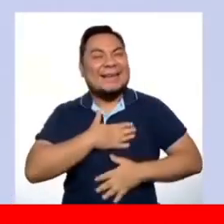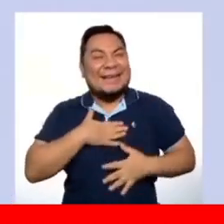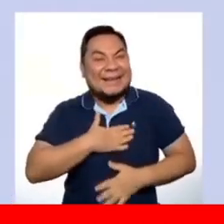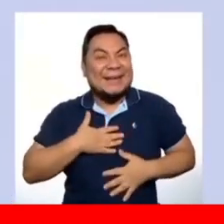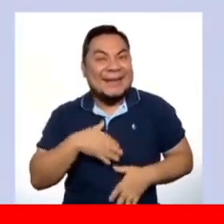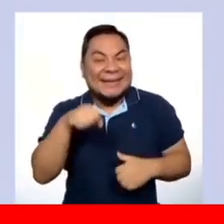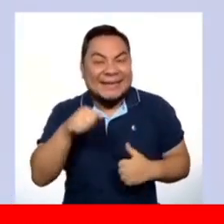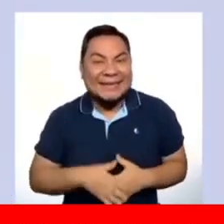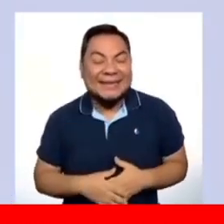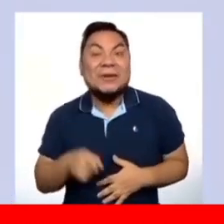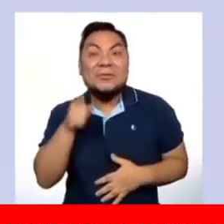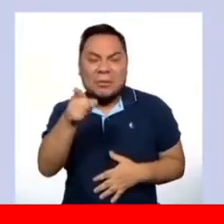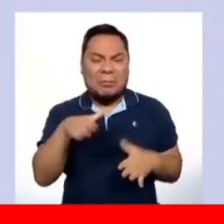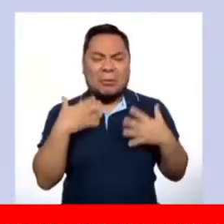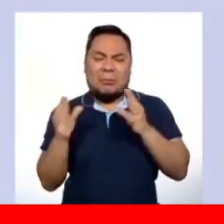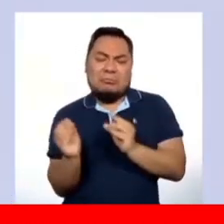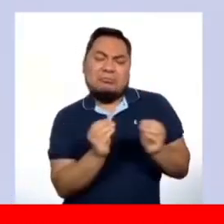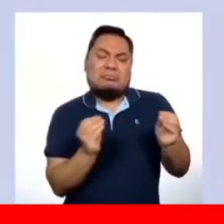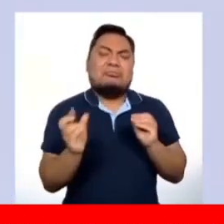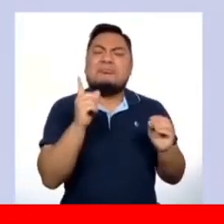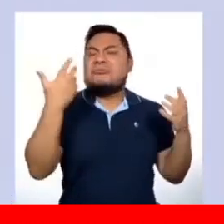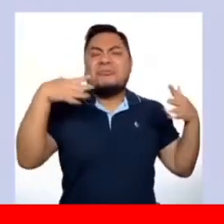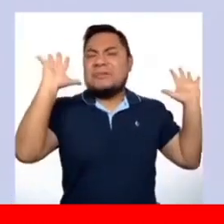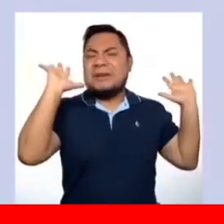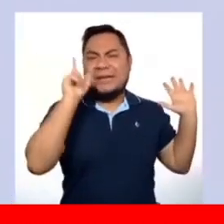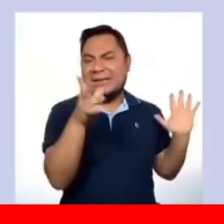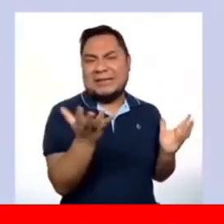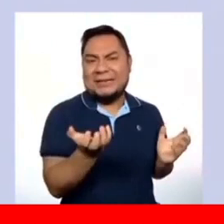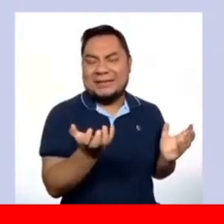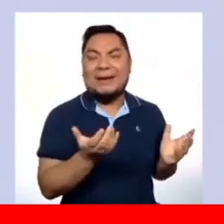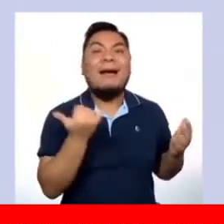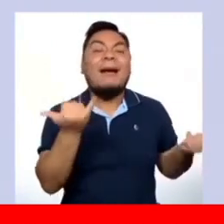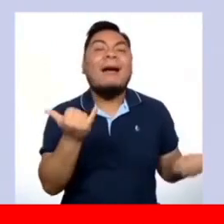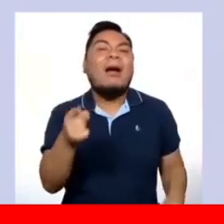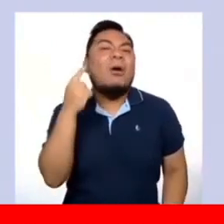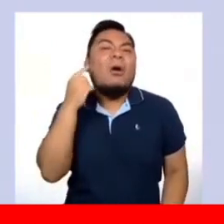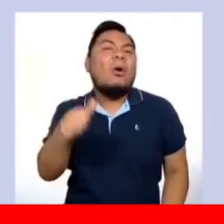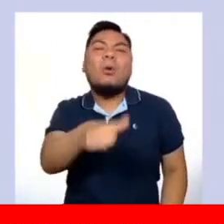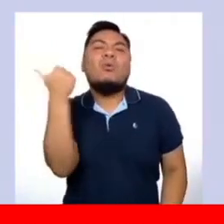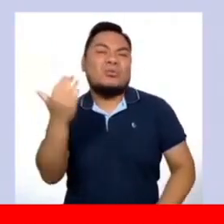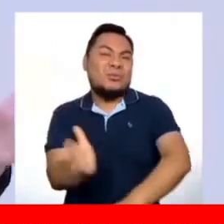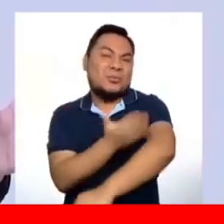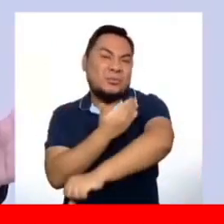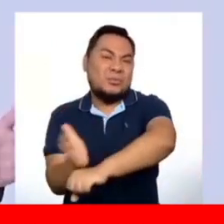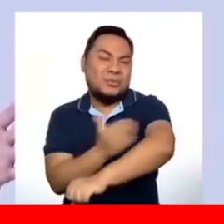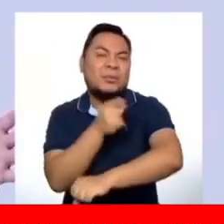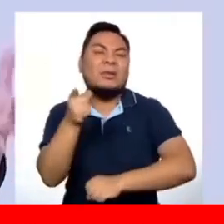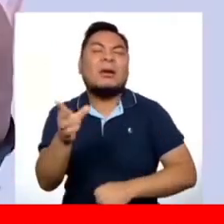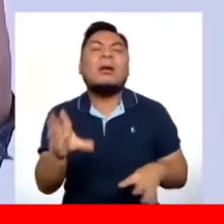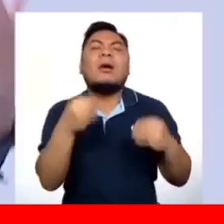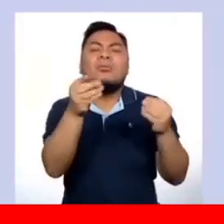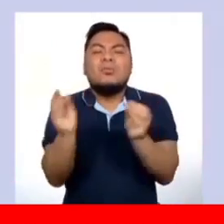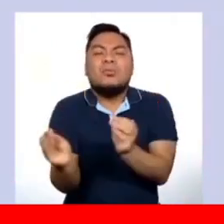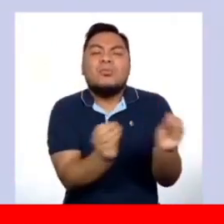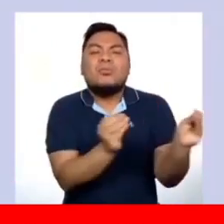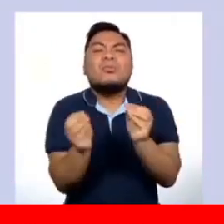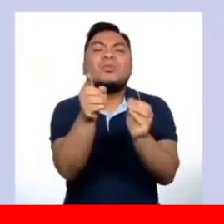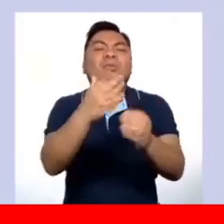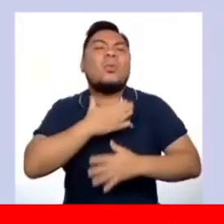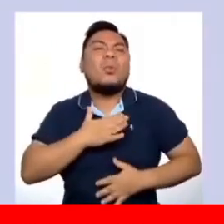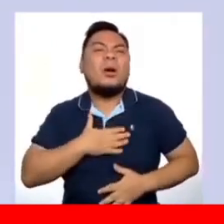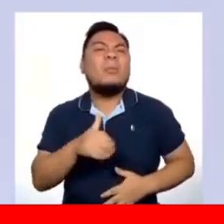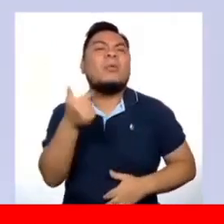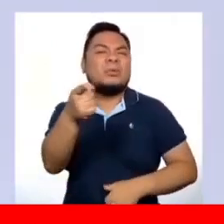Es esto, ustedes pueden moverse como quieran. Ahora escuchen esta nueva música. ¿Cómo moveríamos nuestro cuerpo